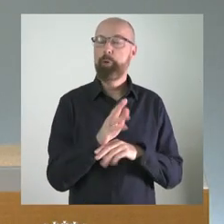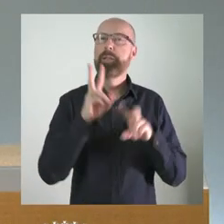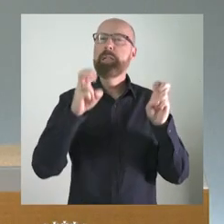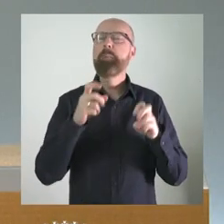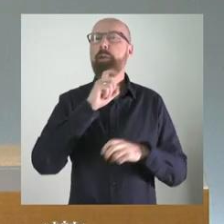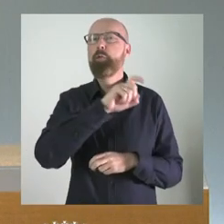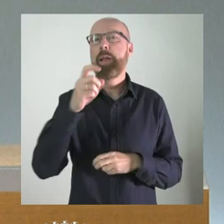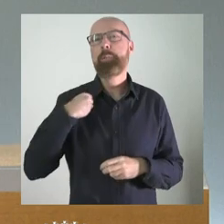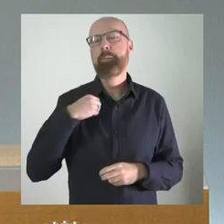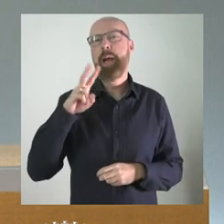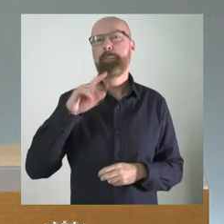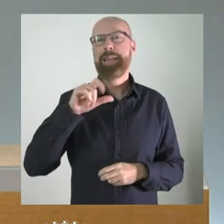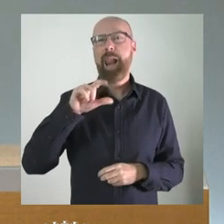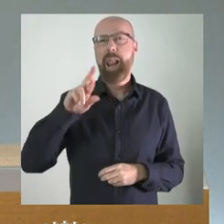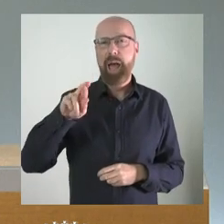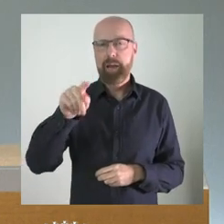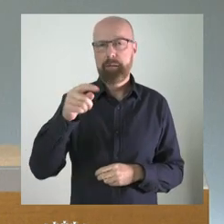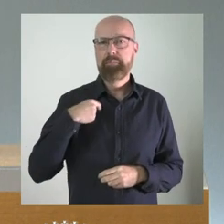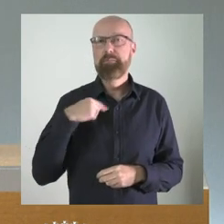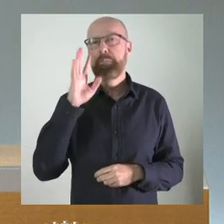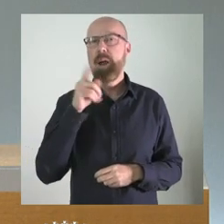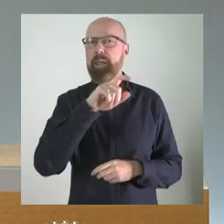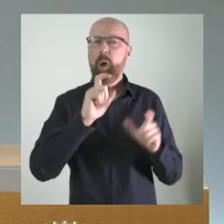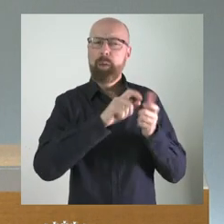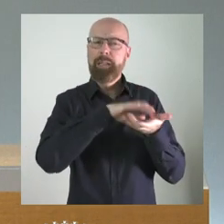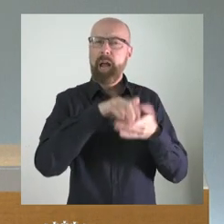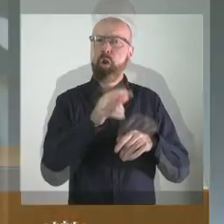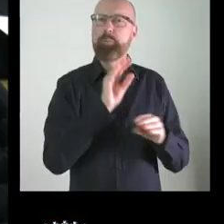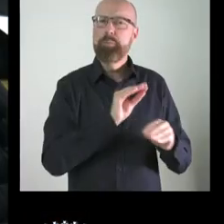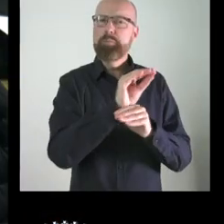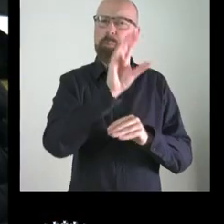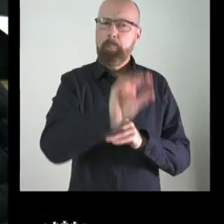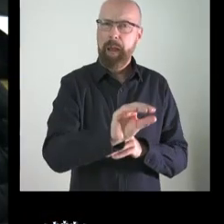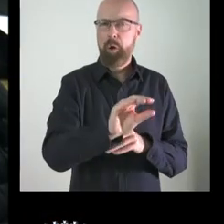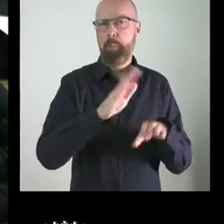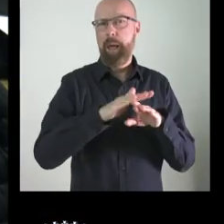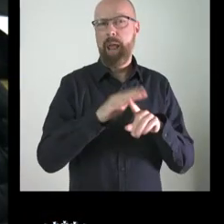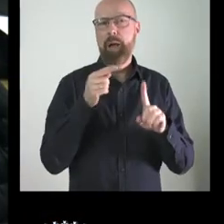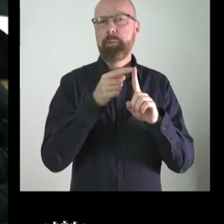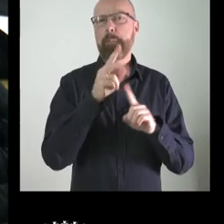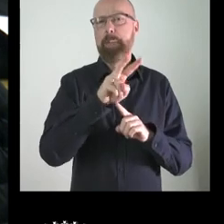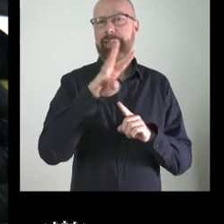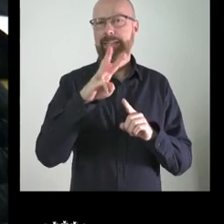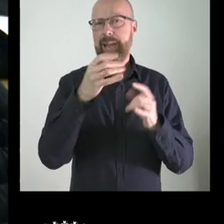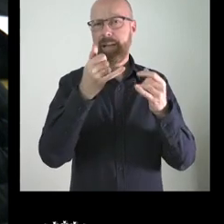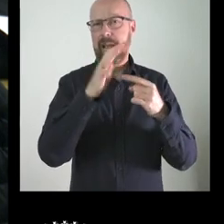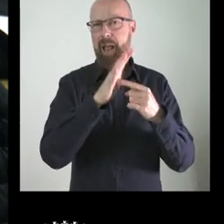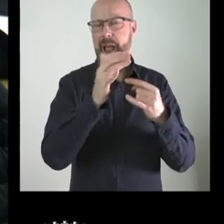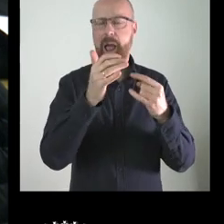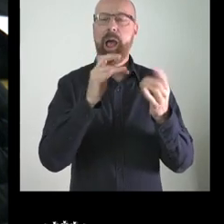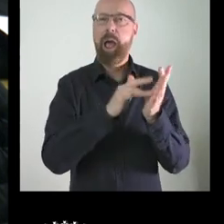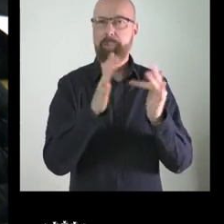Qué le parece a la junta que las Cortes haya reducido la adaptación que se hacía para el 23 de abril no sé si es una pérdida de interés por la fiesta